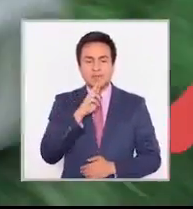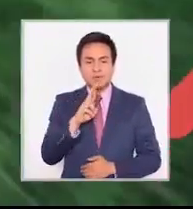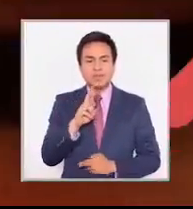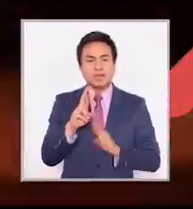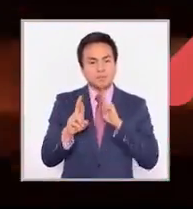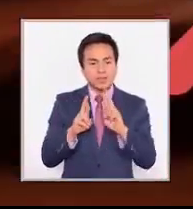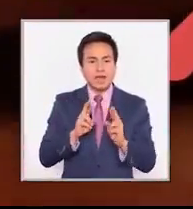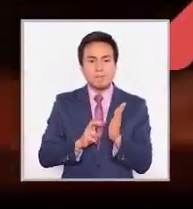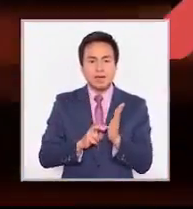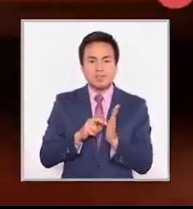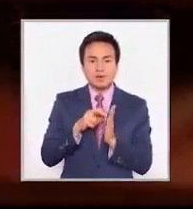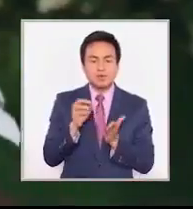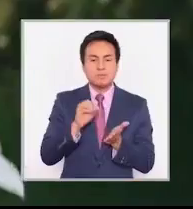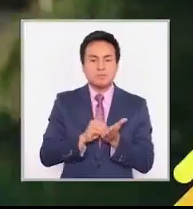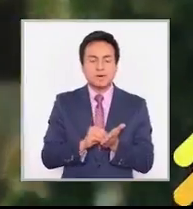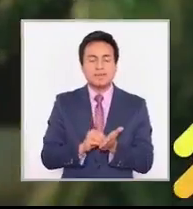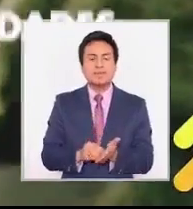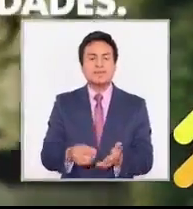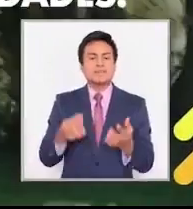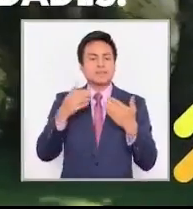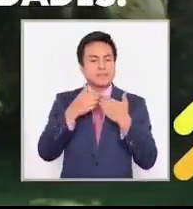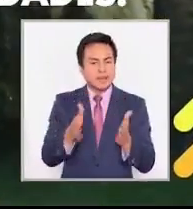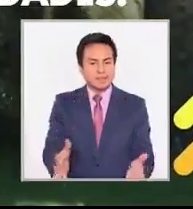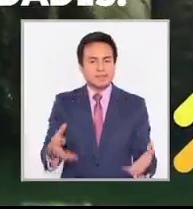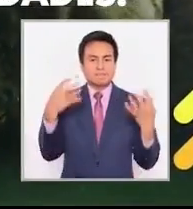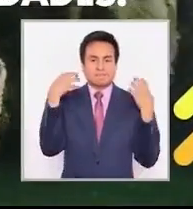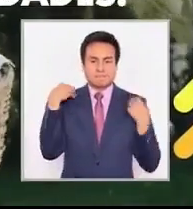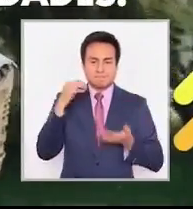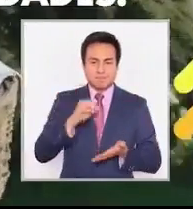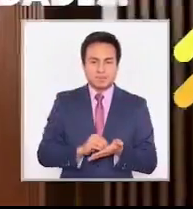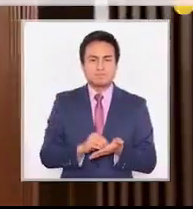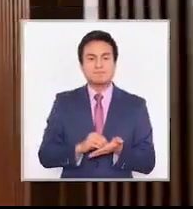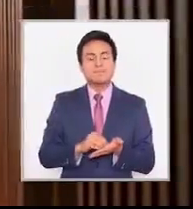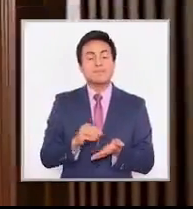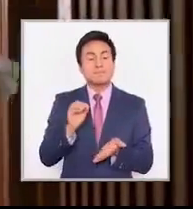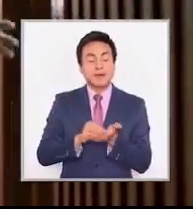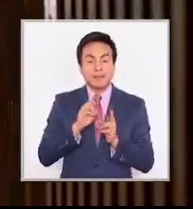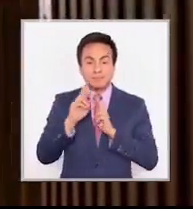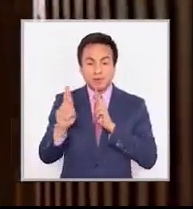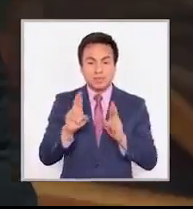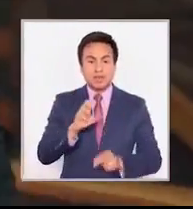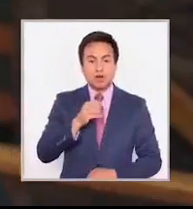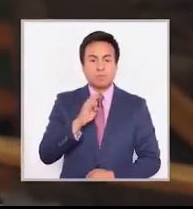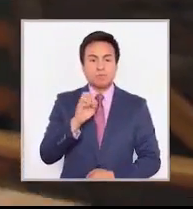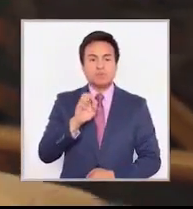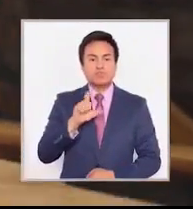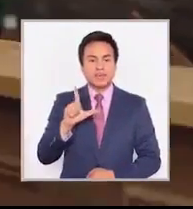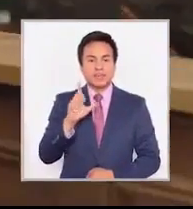damos respuestas paso a paso. Con más libertades tenemos más responsabilidades. Más respuestas en